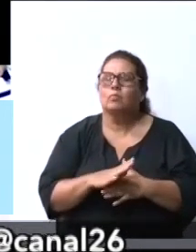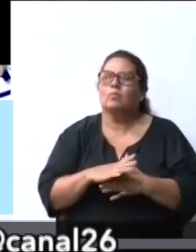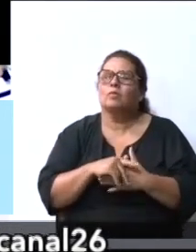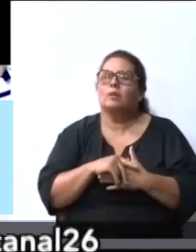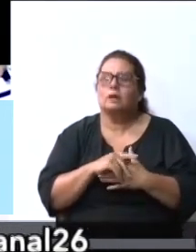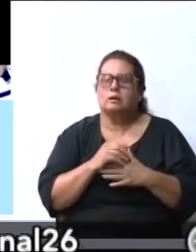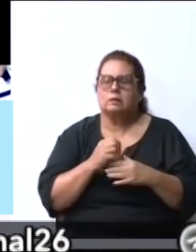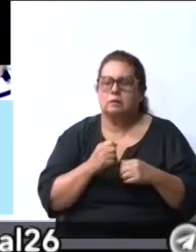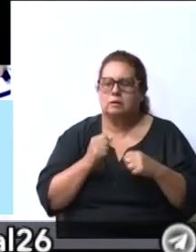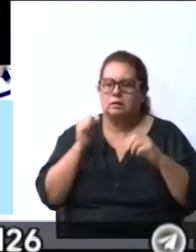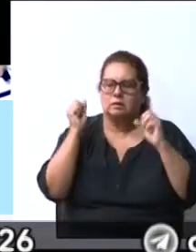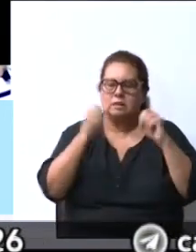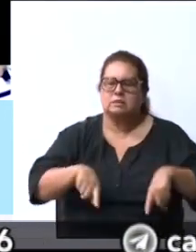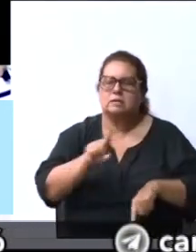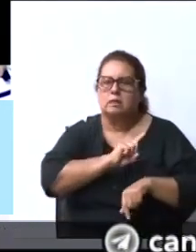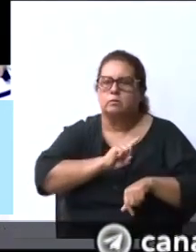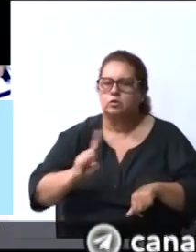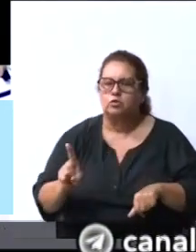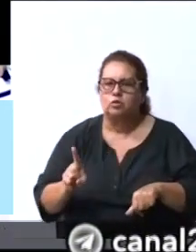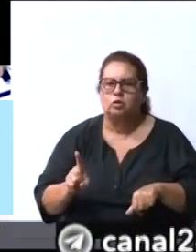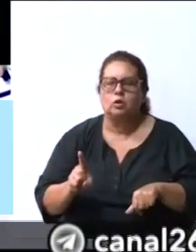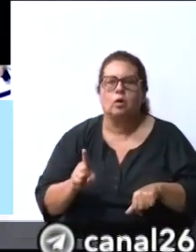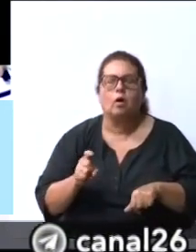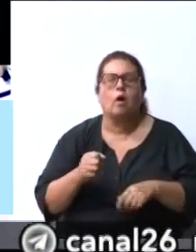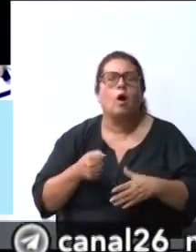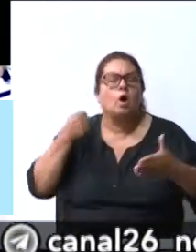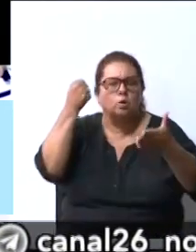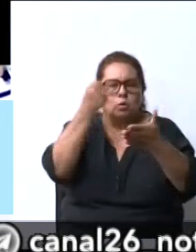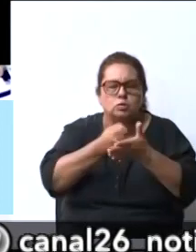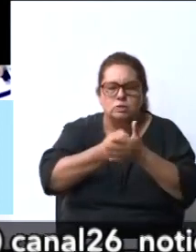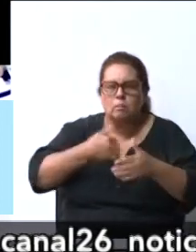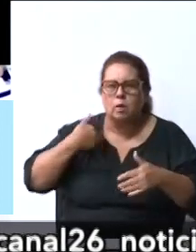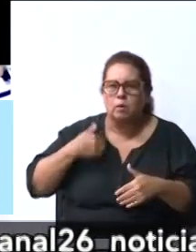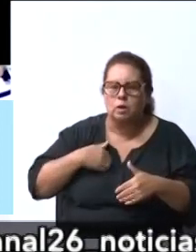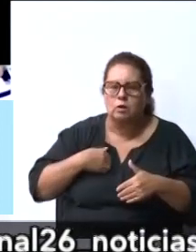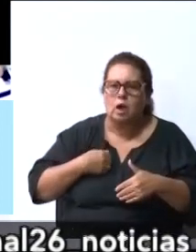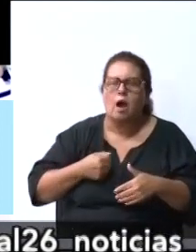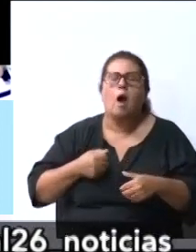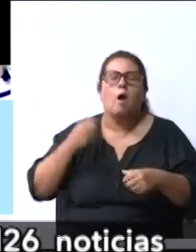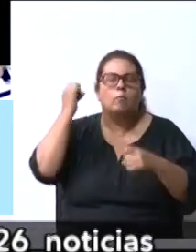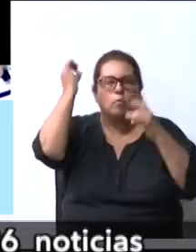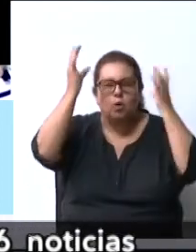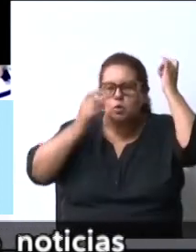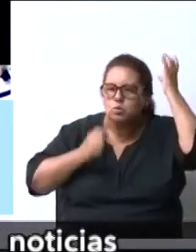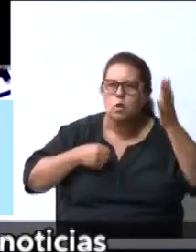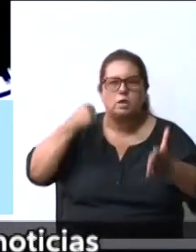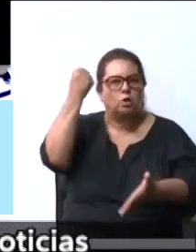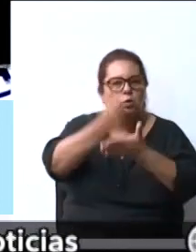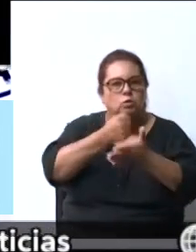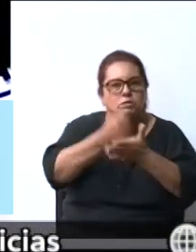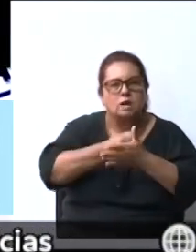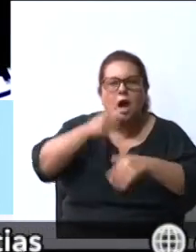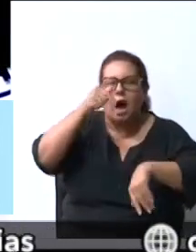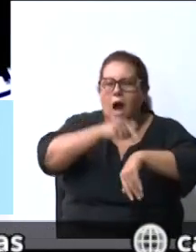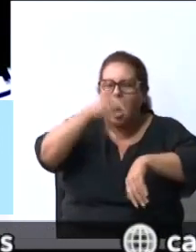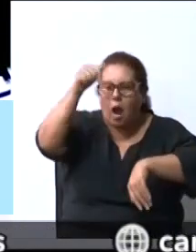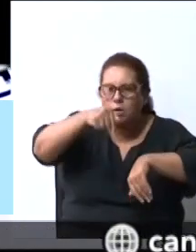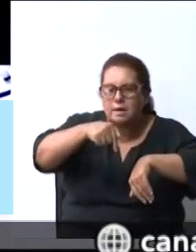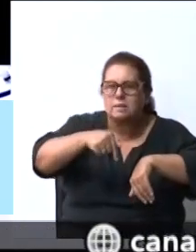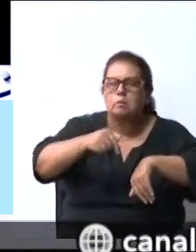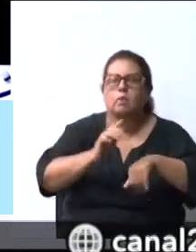Durante más de 15 años gobernamos con un plan que fuimos enriqueciendo con la mirada de muchísimas personas